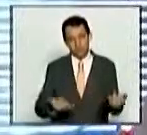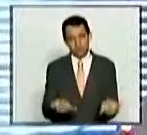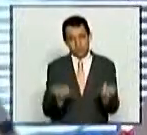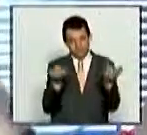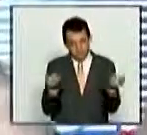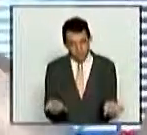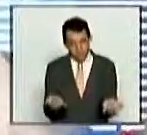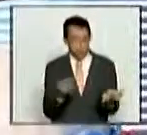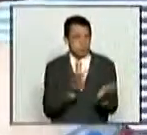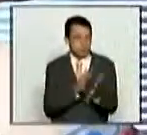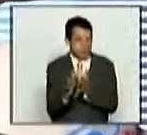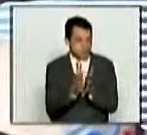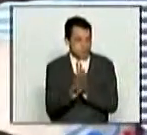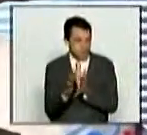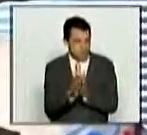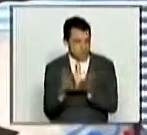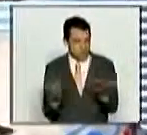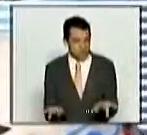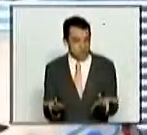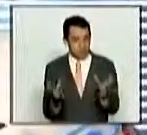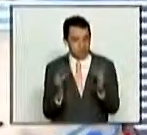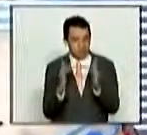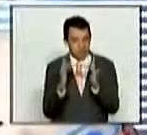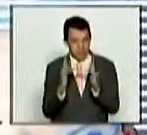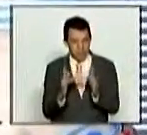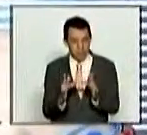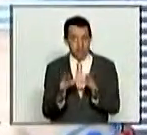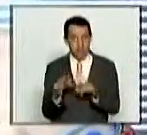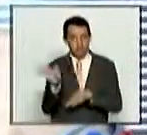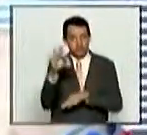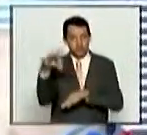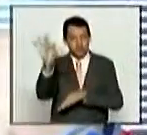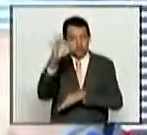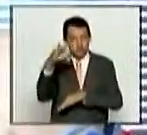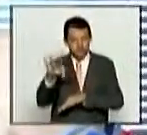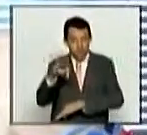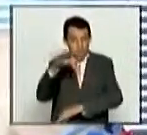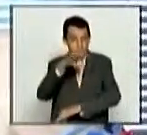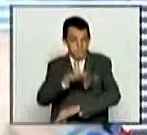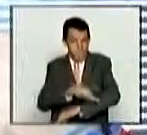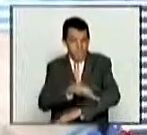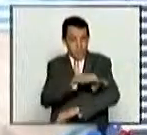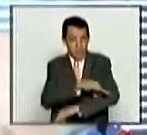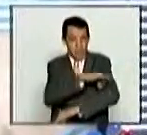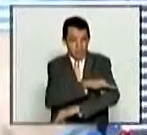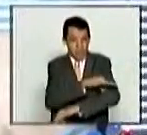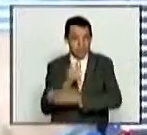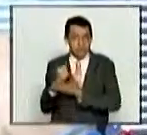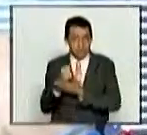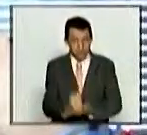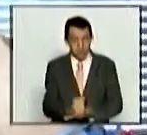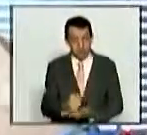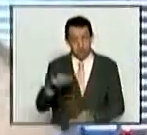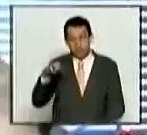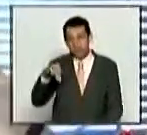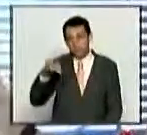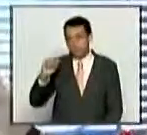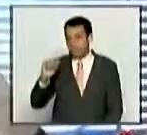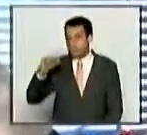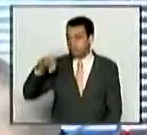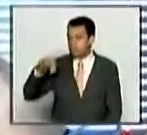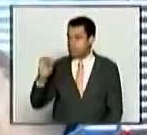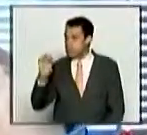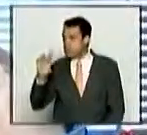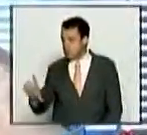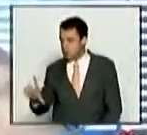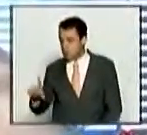ustedes han visto programas acá de apiterapia con abejas. Hubo un gran investigador autodidacta que era Manuel J. Londoño con la parte